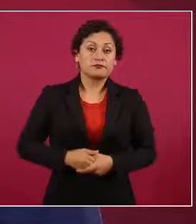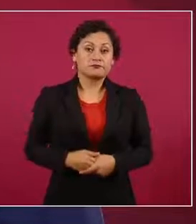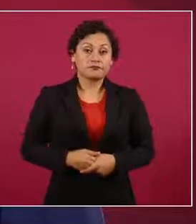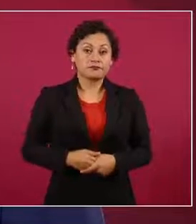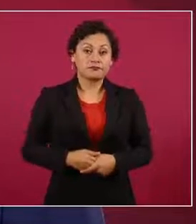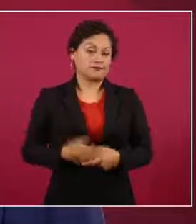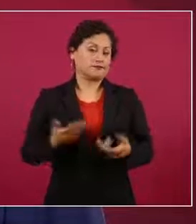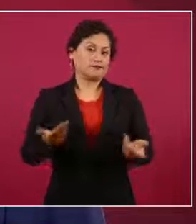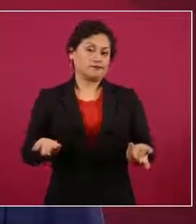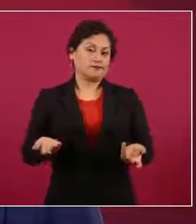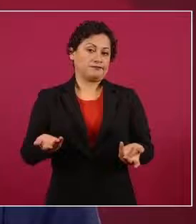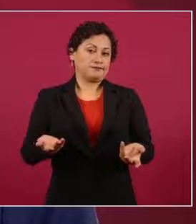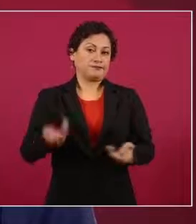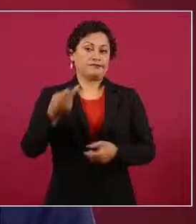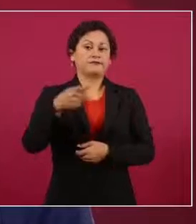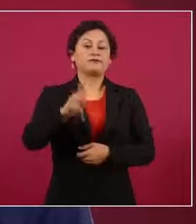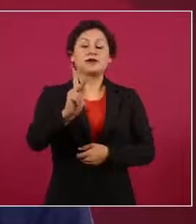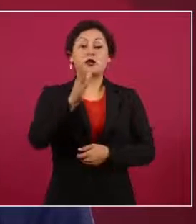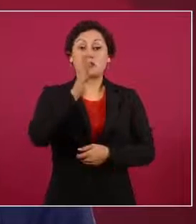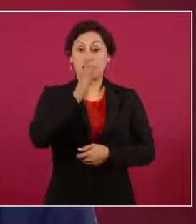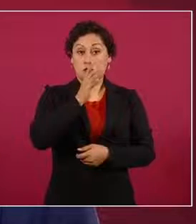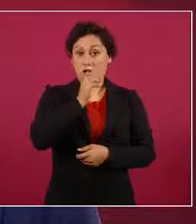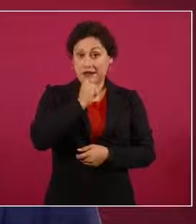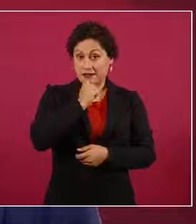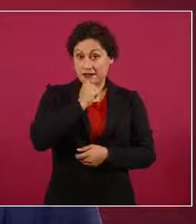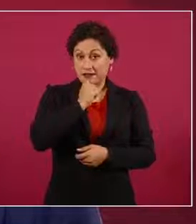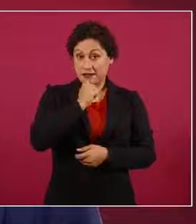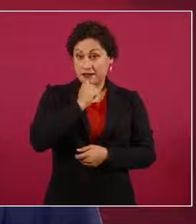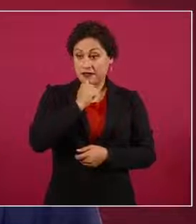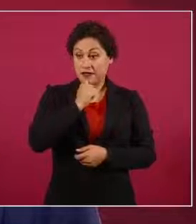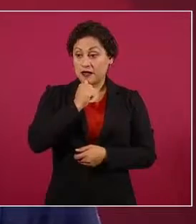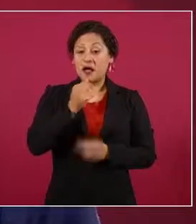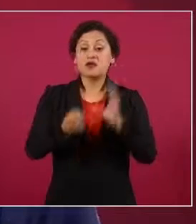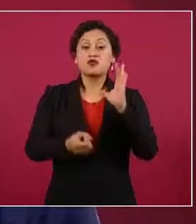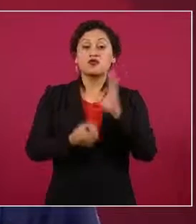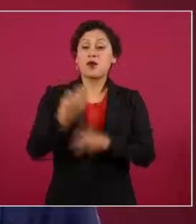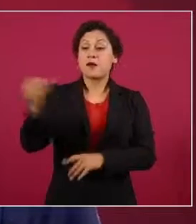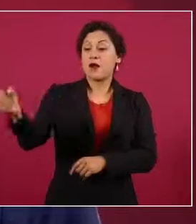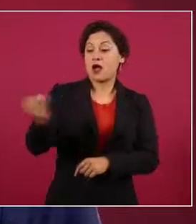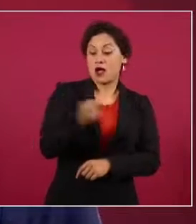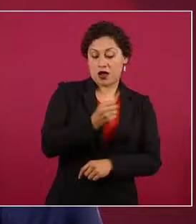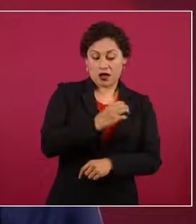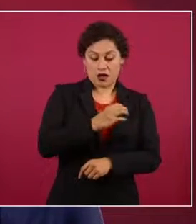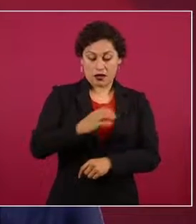pueden fabricar candidaturas. Antes sí,